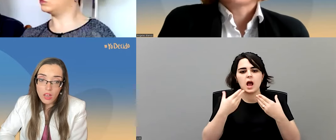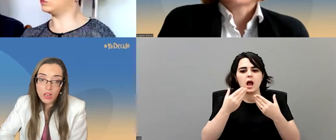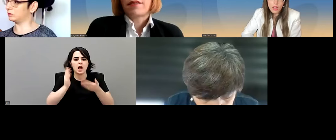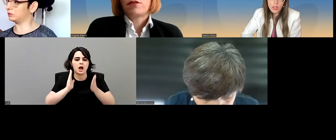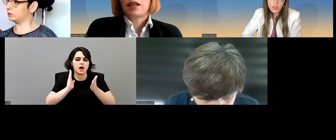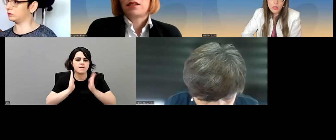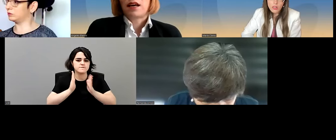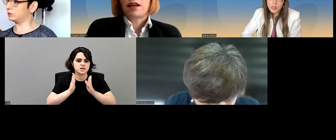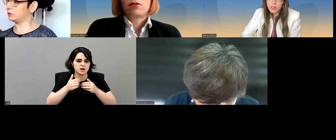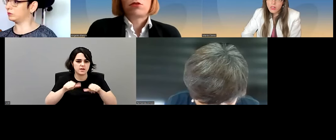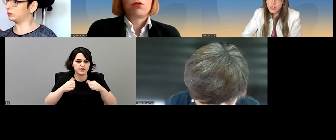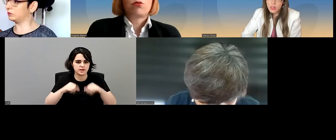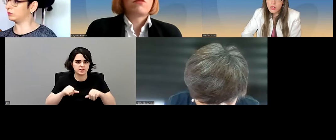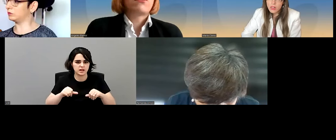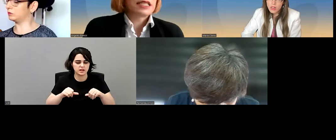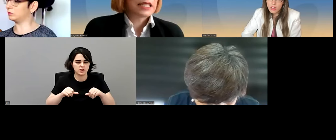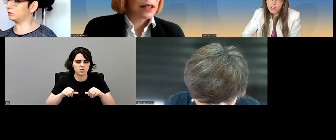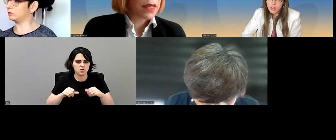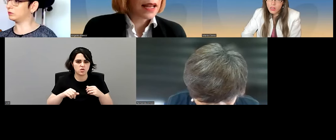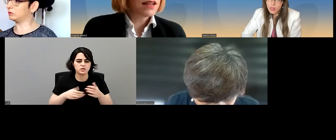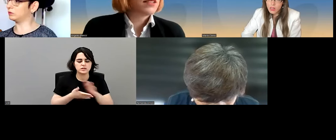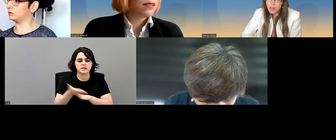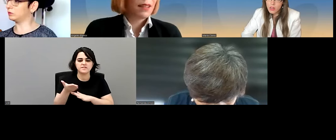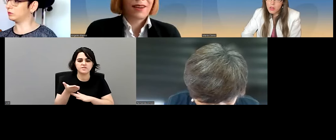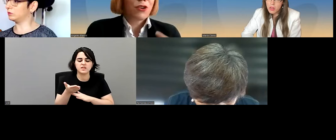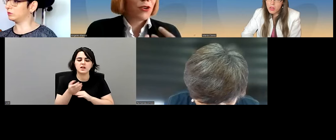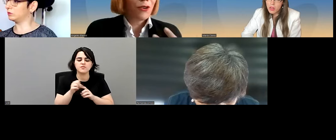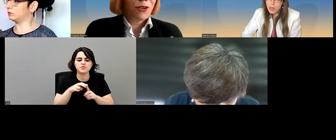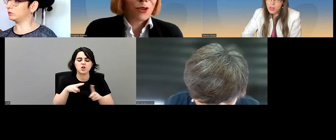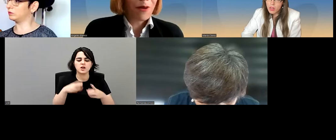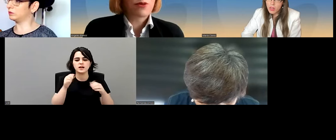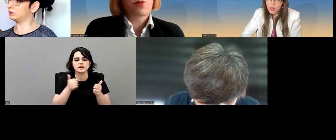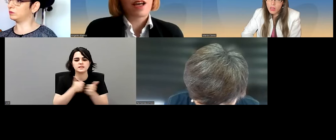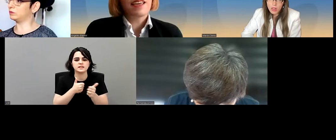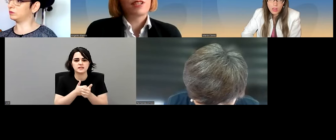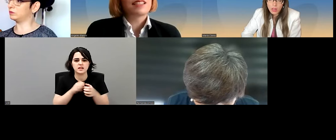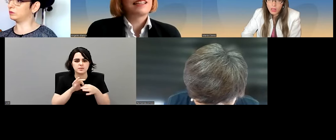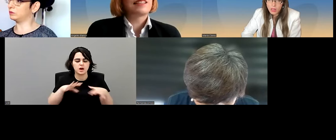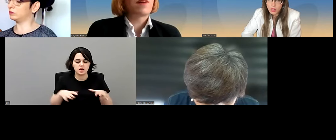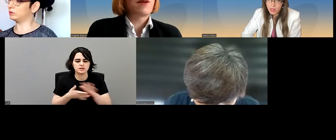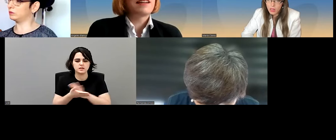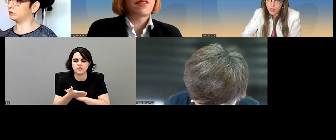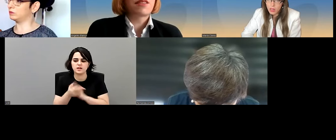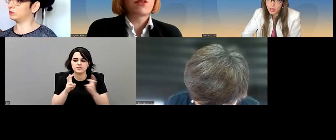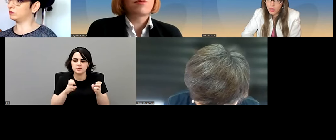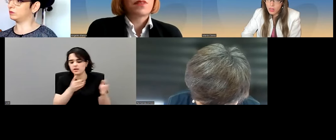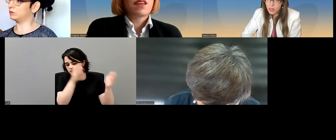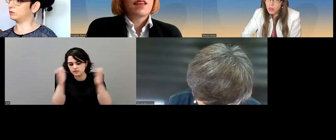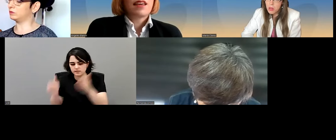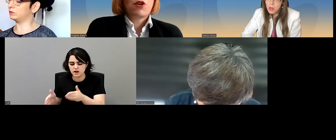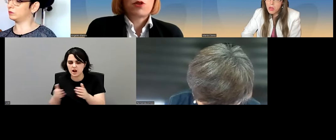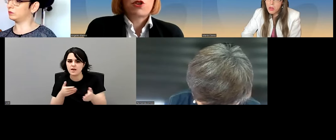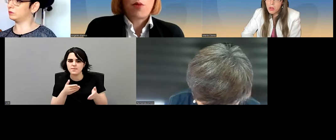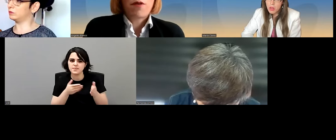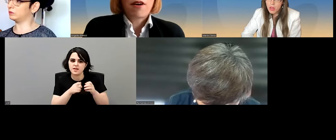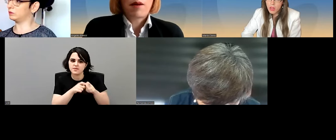guarda una relación directa con un enfoque asistencial, es decir, no vamos por ahí, o sea, es que el tema de la habilitación,